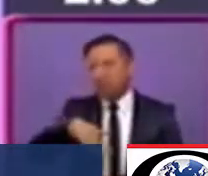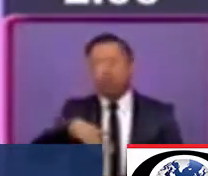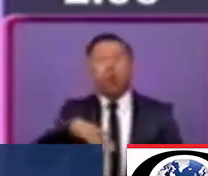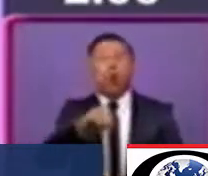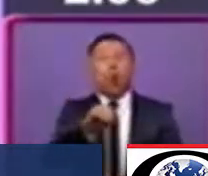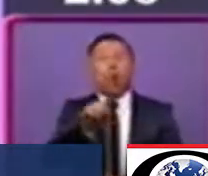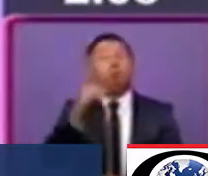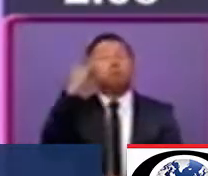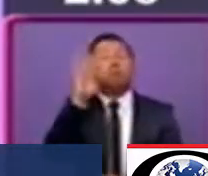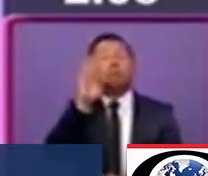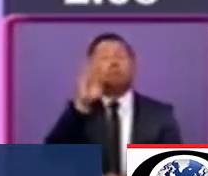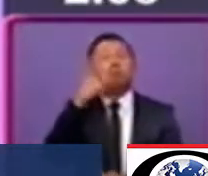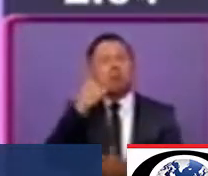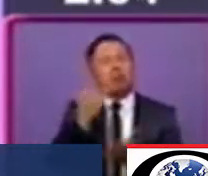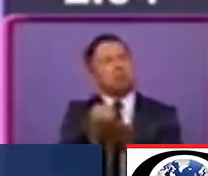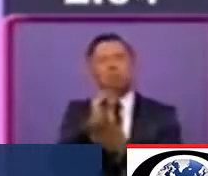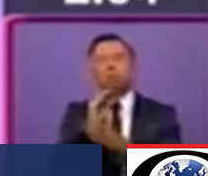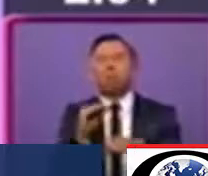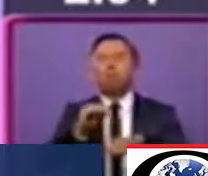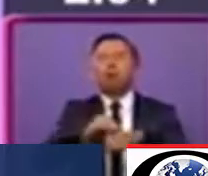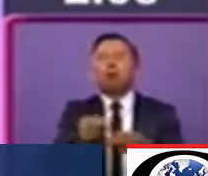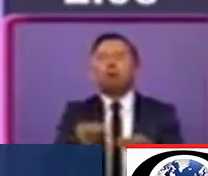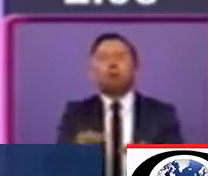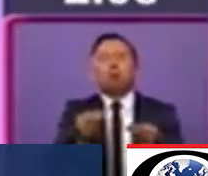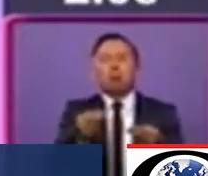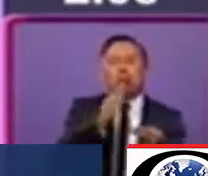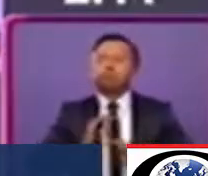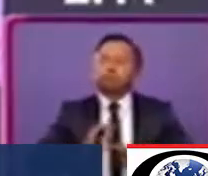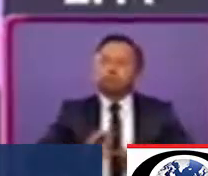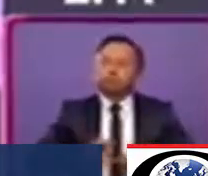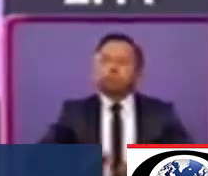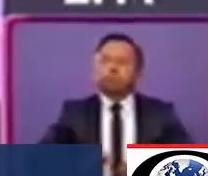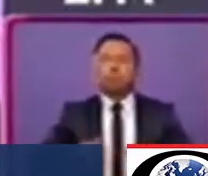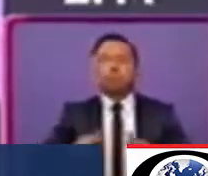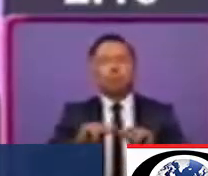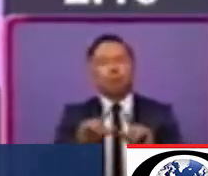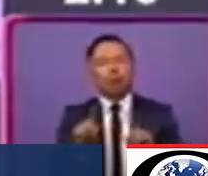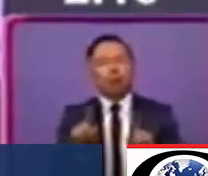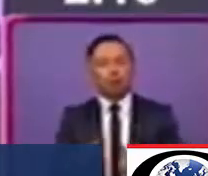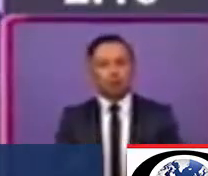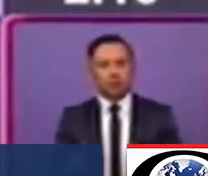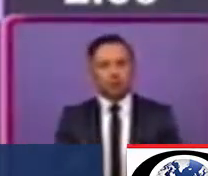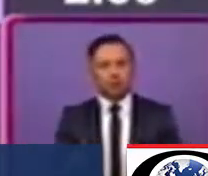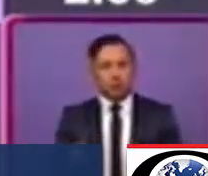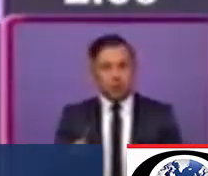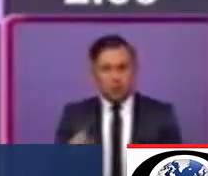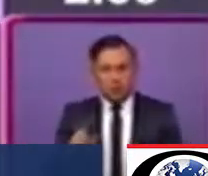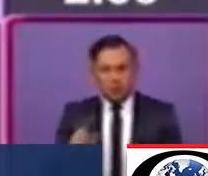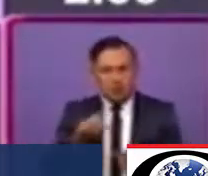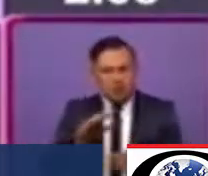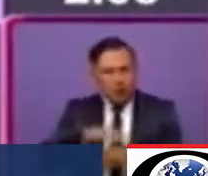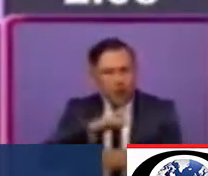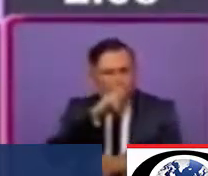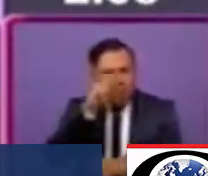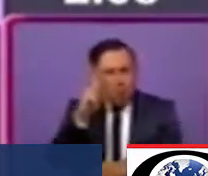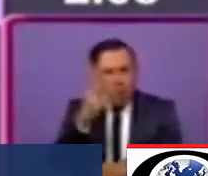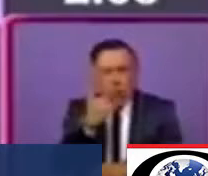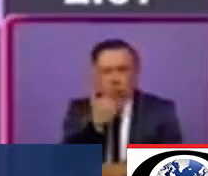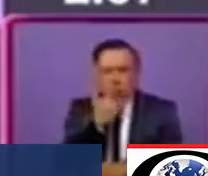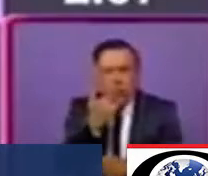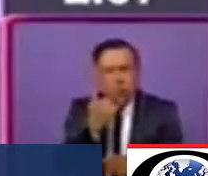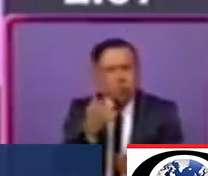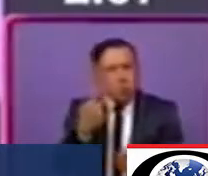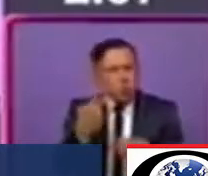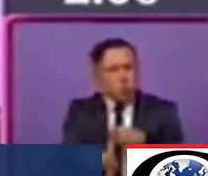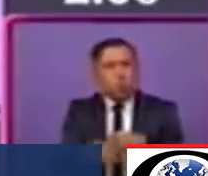encuentro amistoso, que con los cuchillitos bien afilados, ¿no?, para ver si se volteaban y les daban por la espalda. Juan